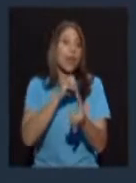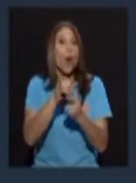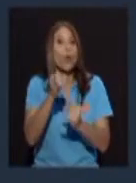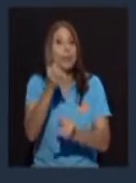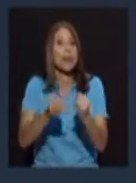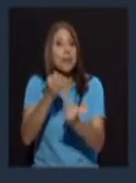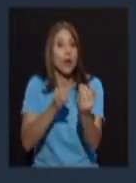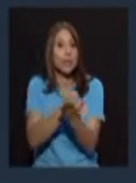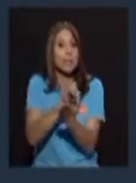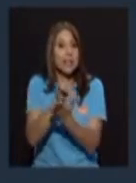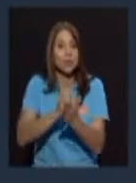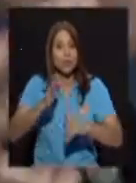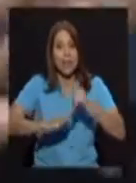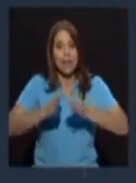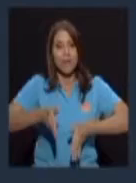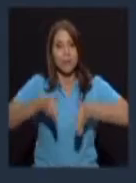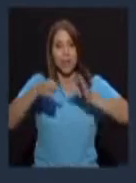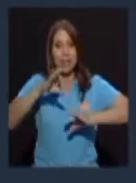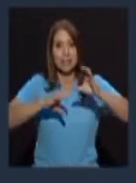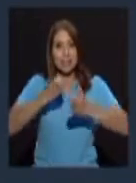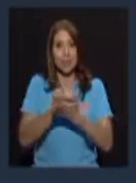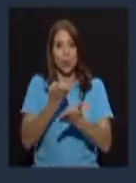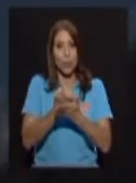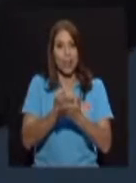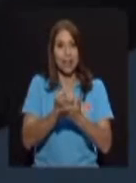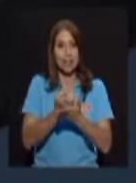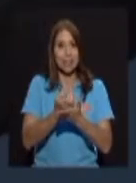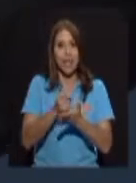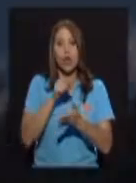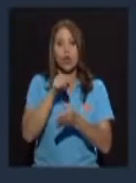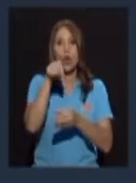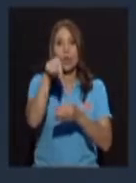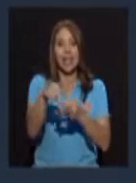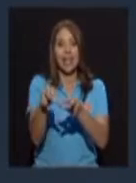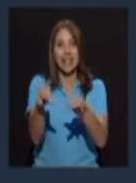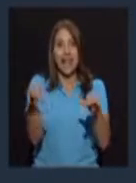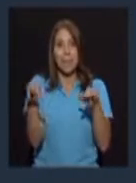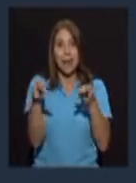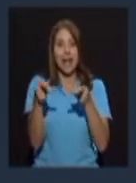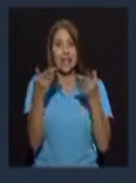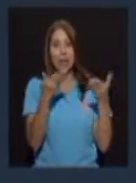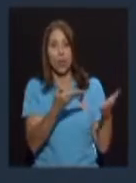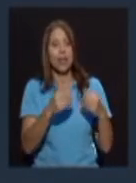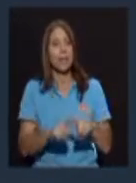investigaciones en la Facultad de Ciencias Económicas, donde está la plaza de don Gilbert.